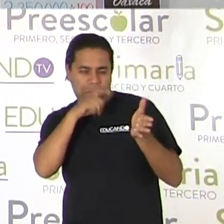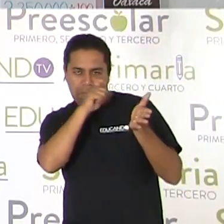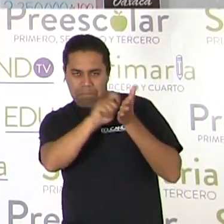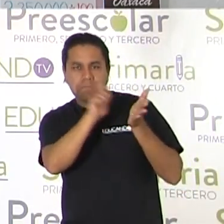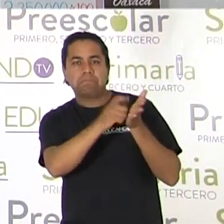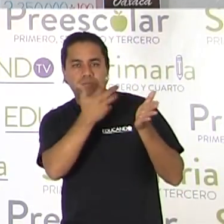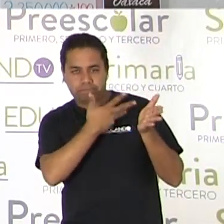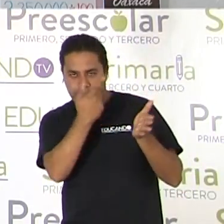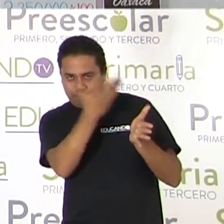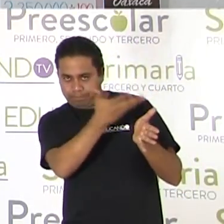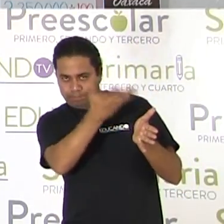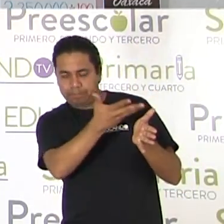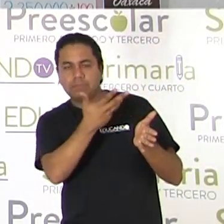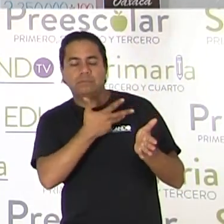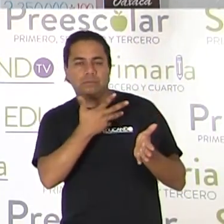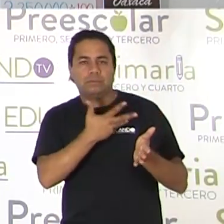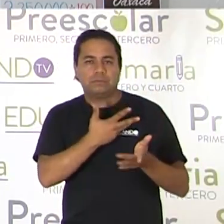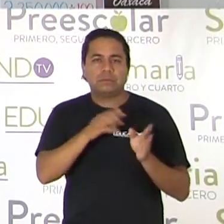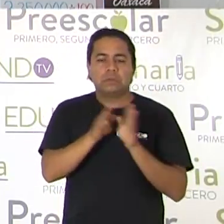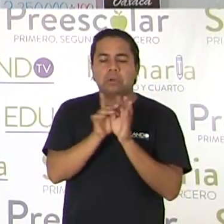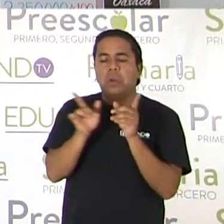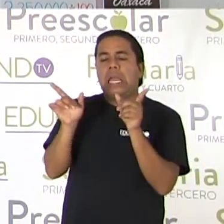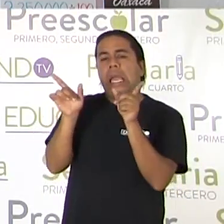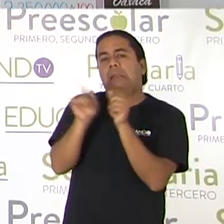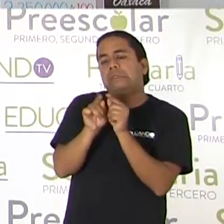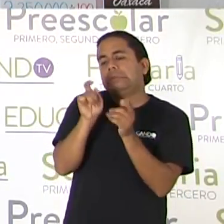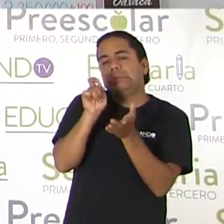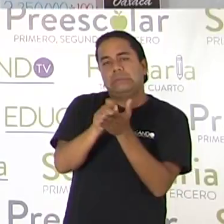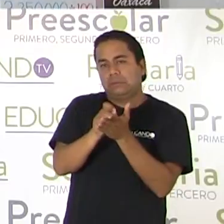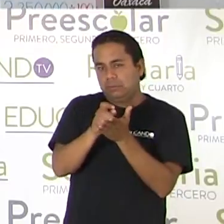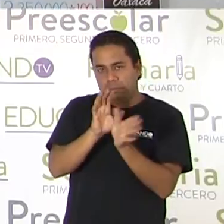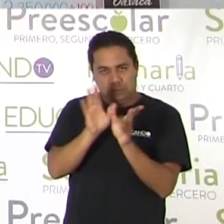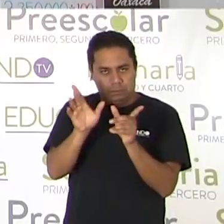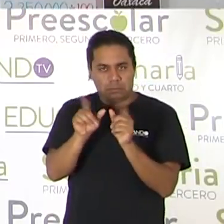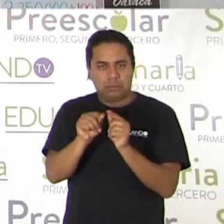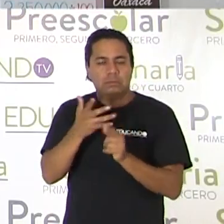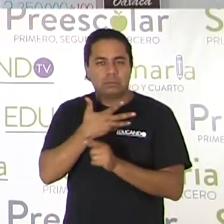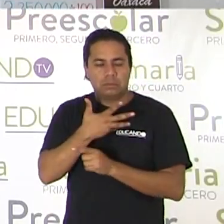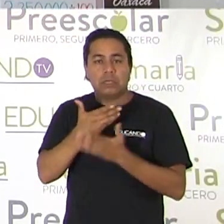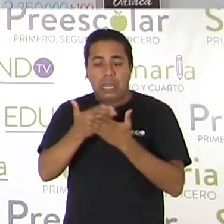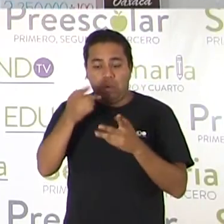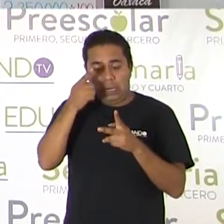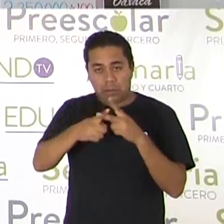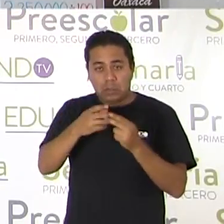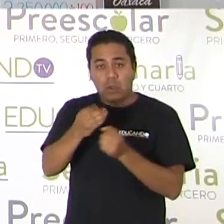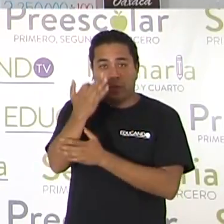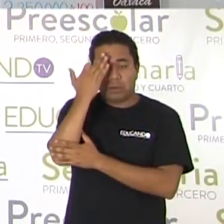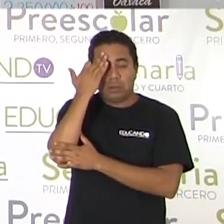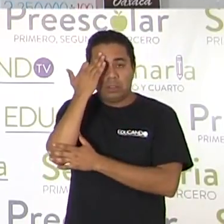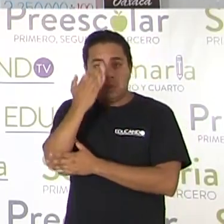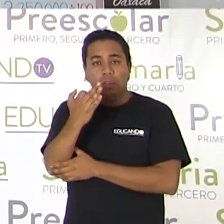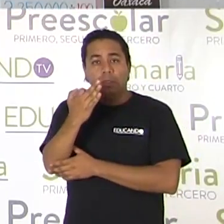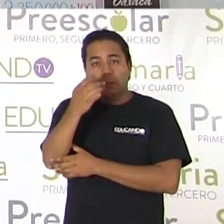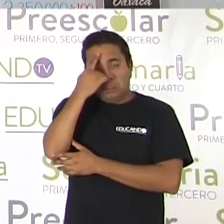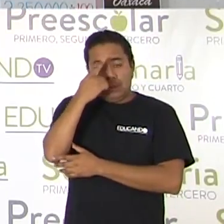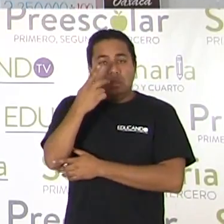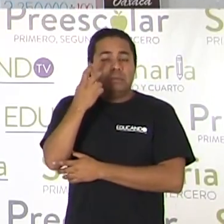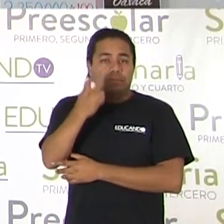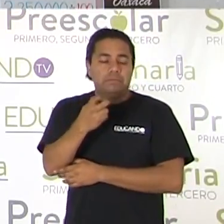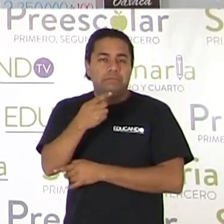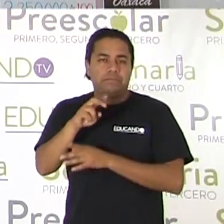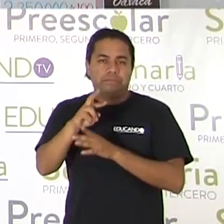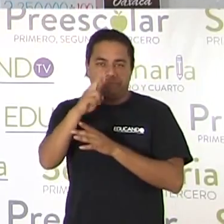tenemos, ya con abreviado, digámoslo así. Ahora sí, vamos a calcular entonces el tiempo, y para ello, como te había